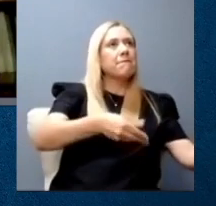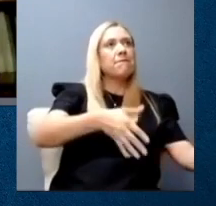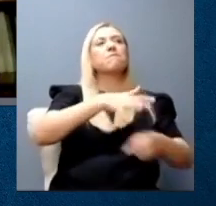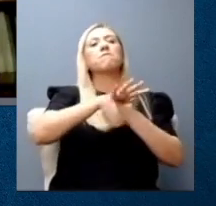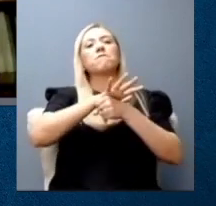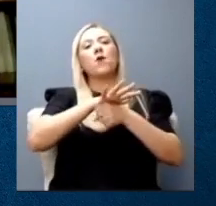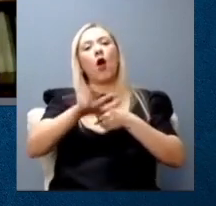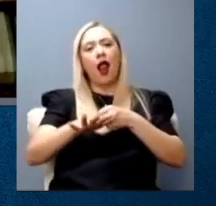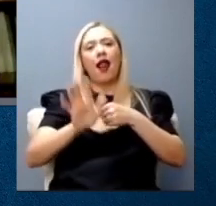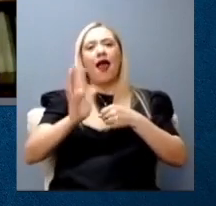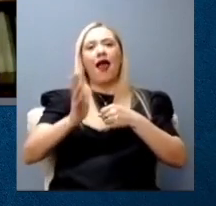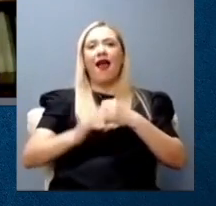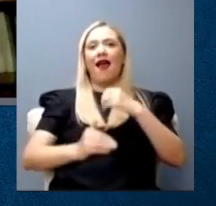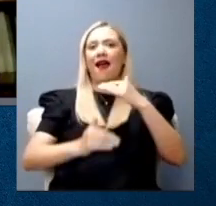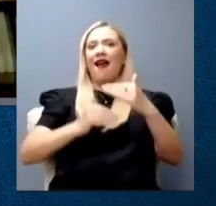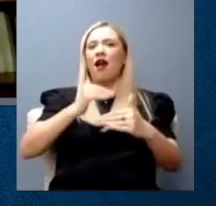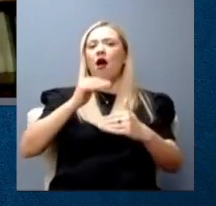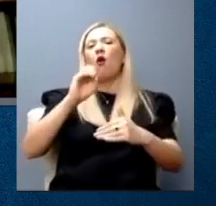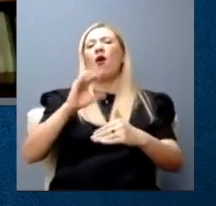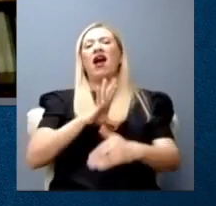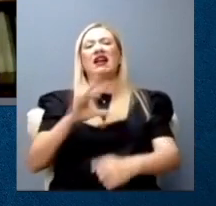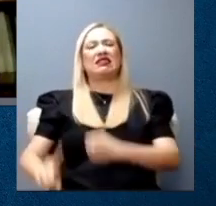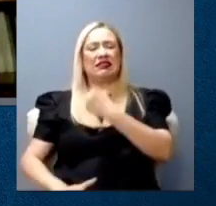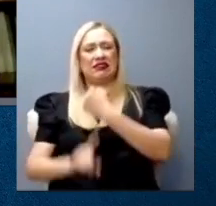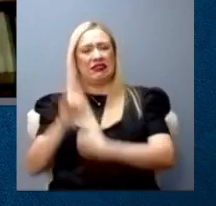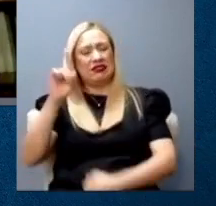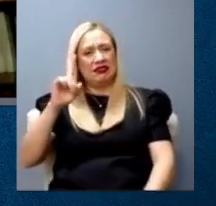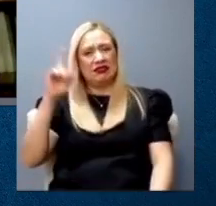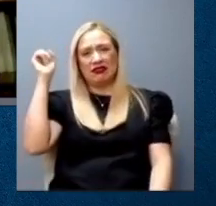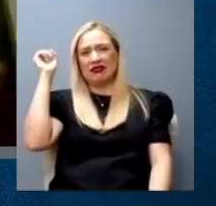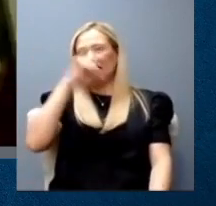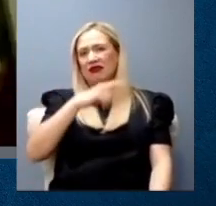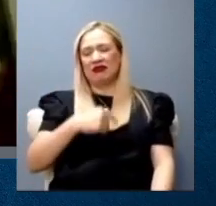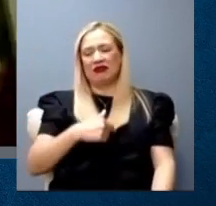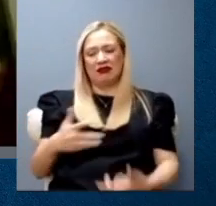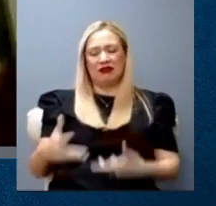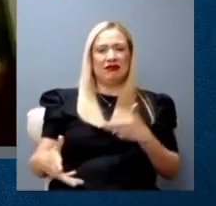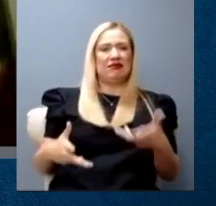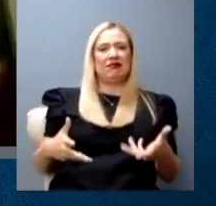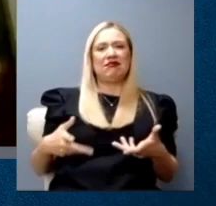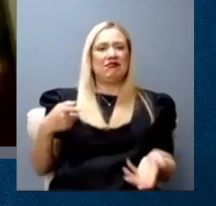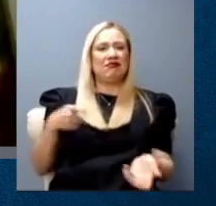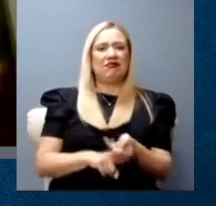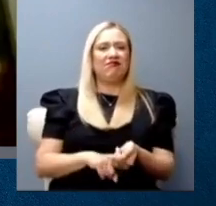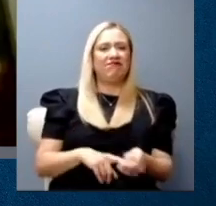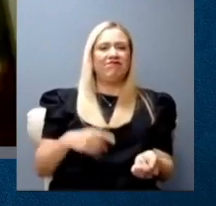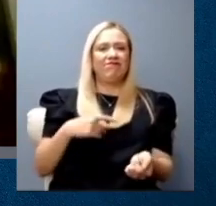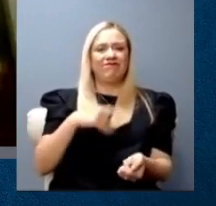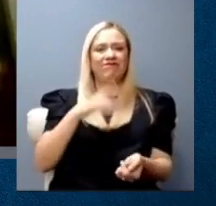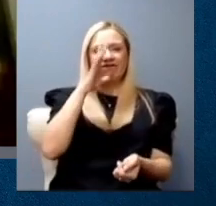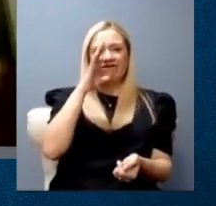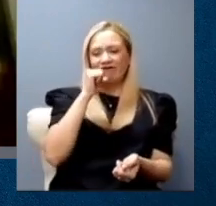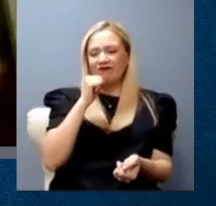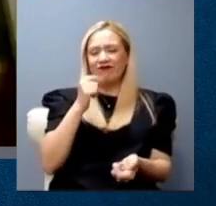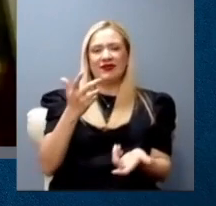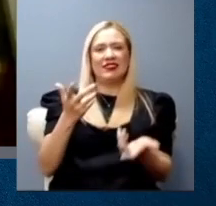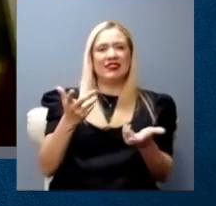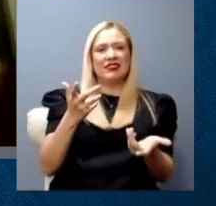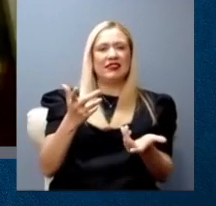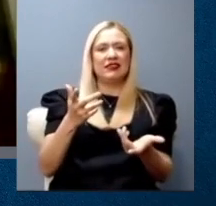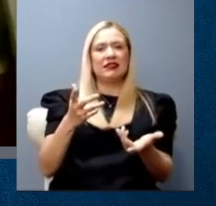sus progresos o obstáculos en la aplicación en el ámbito jurídico interno de los derechos reconocidos